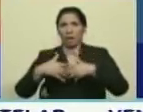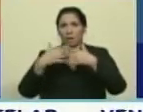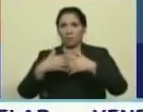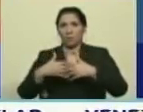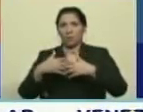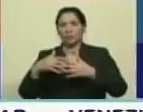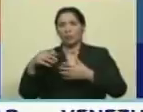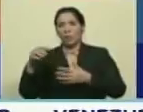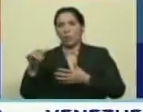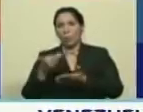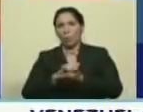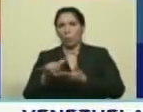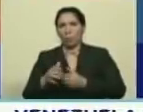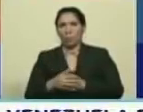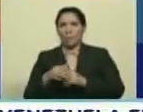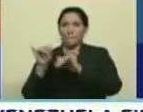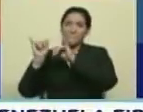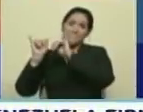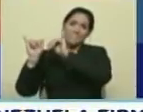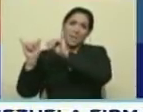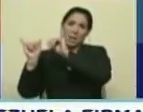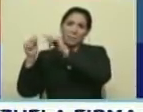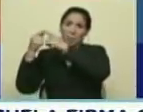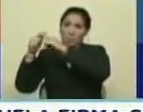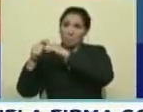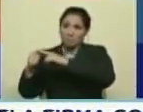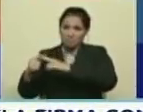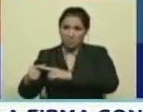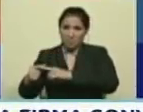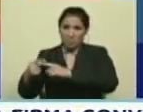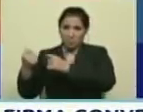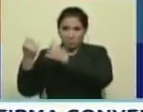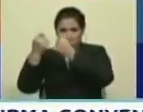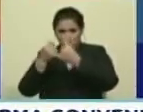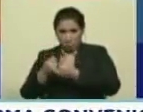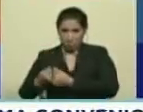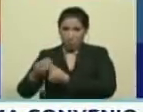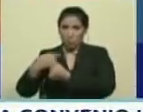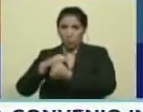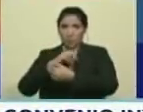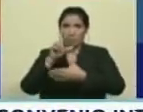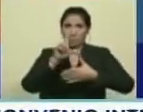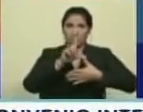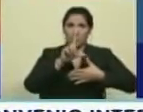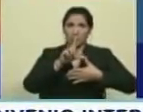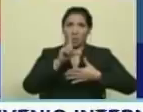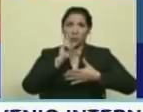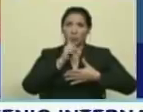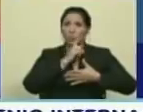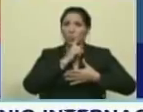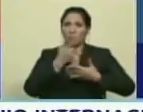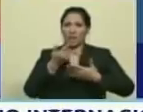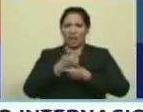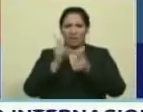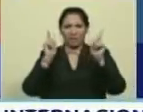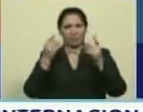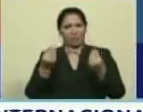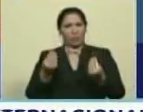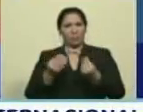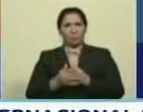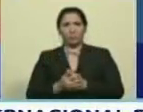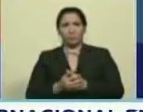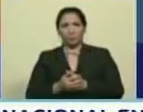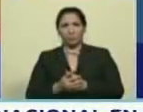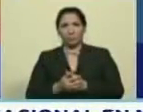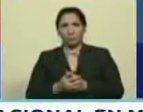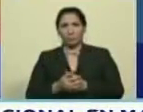Washington. Bajo los mismos presupuestos que plagaron de dolor y miseria a nuestra América en nombre de la libertad, como advirtiera